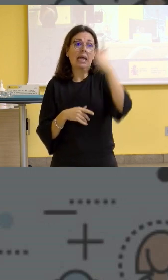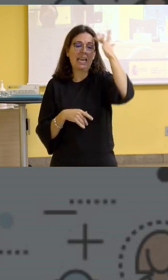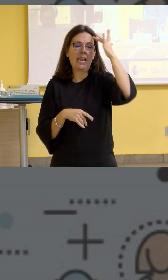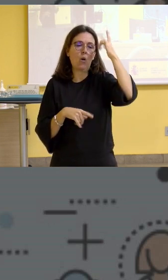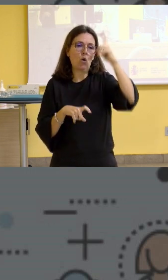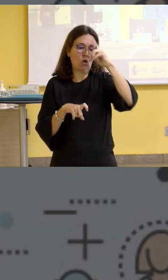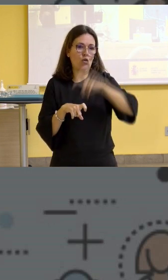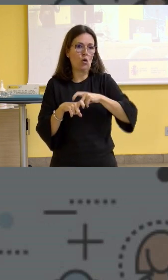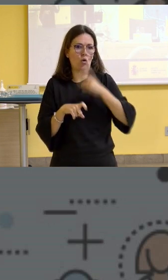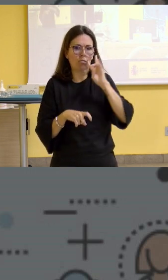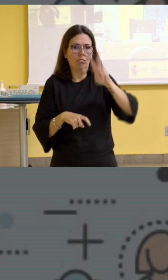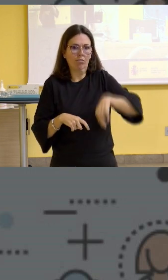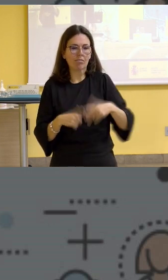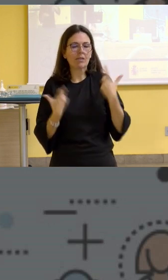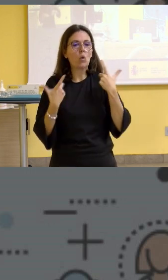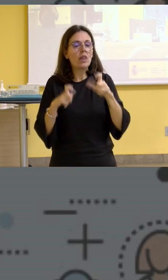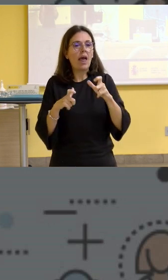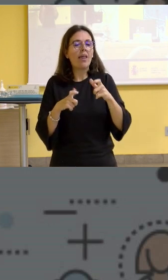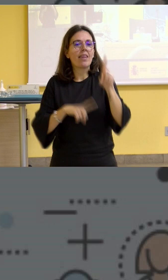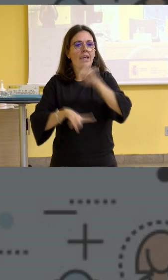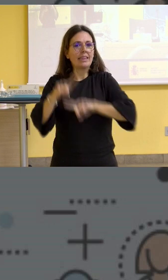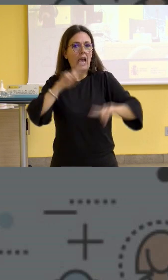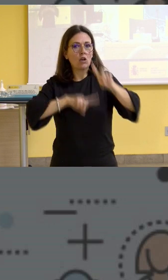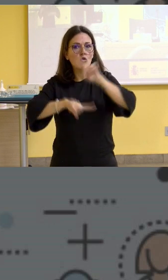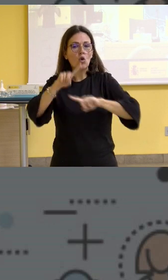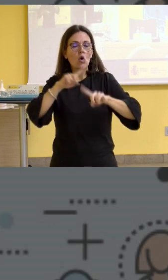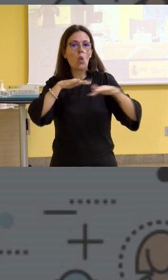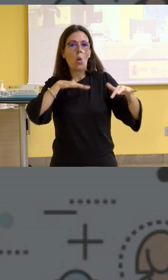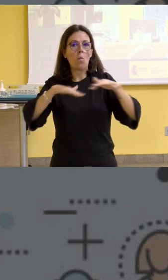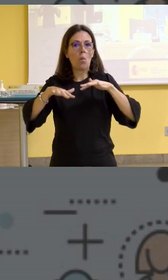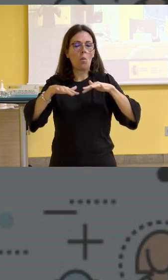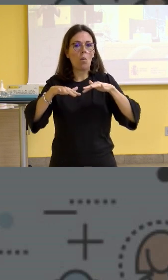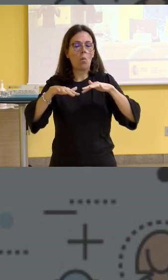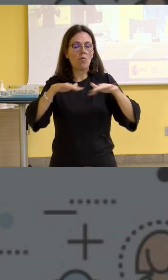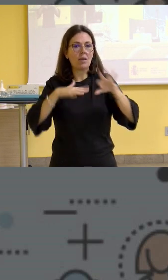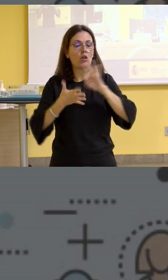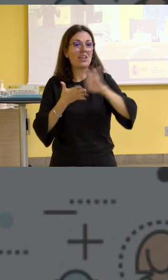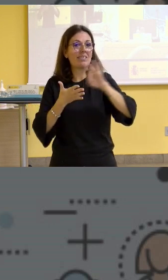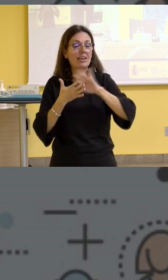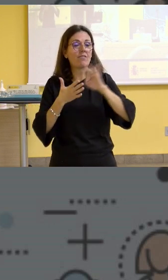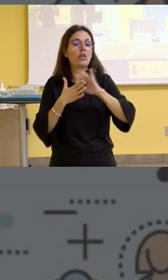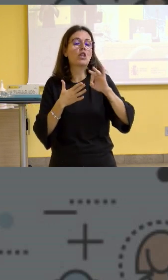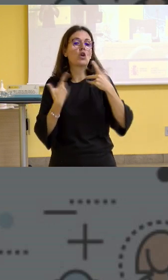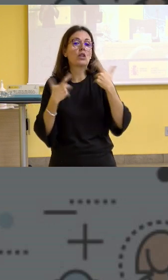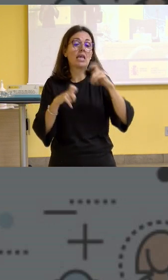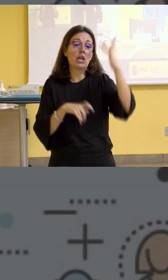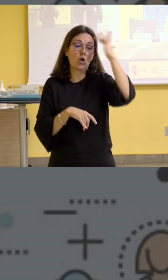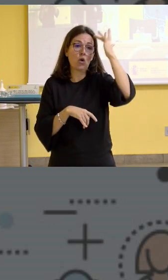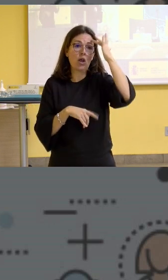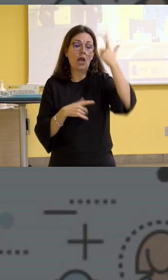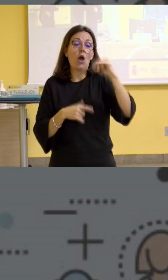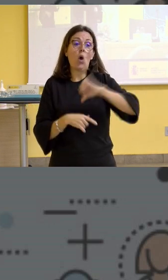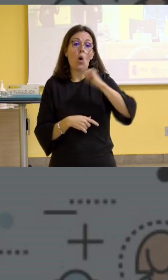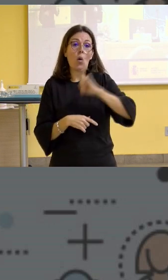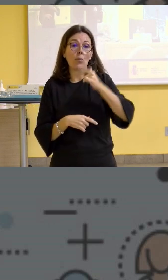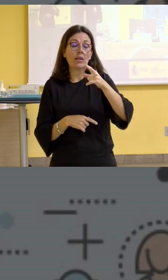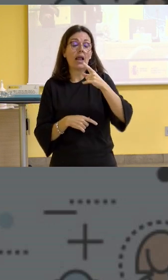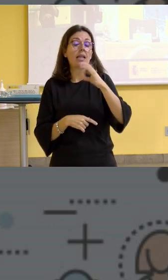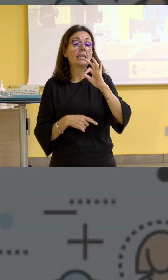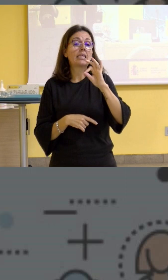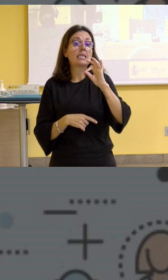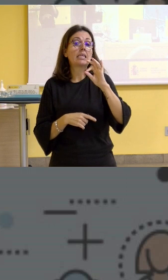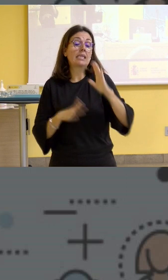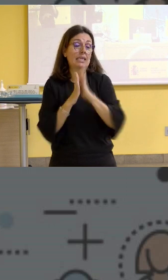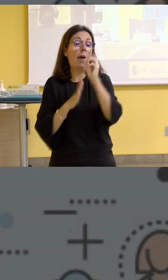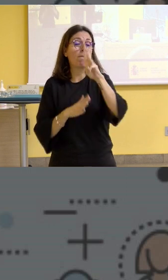neuropsicólogo clínico en la unidad de trastornos de movimientos del Servicio de Neurología del Hospital de Santa Creu Sant Pau de